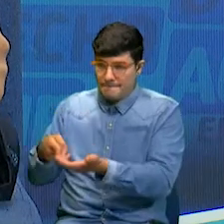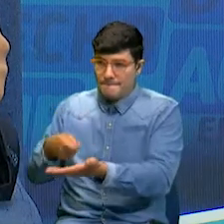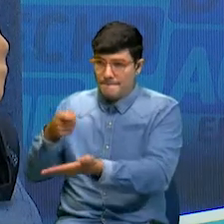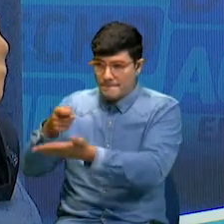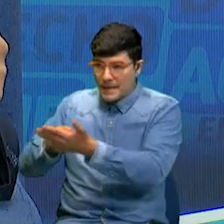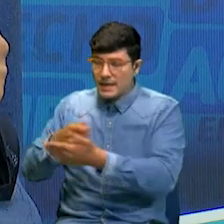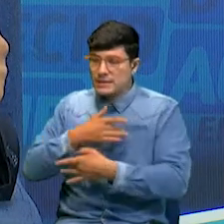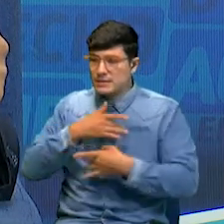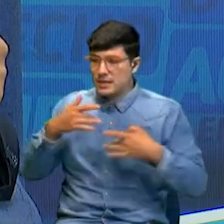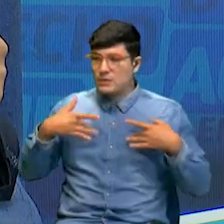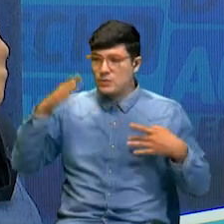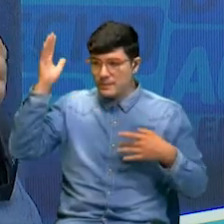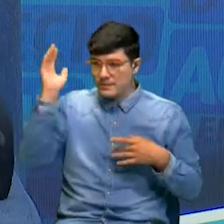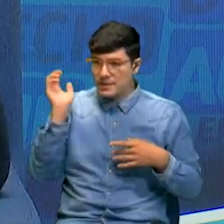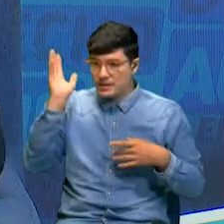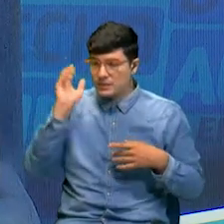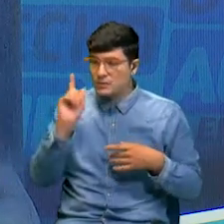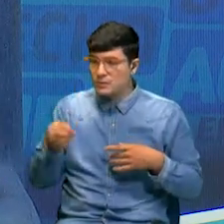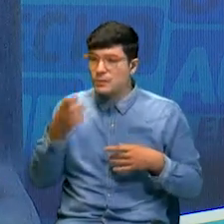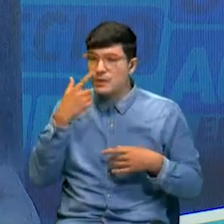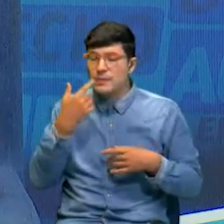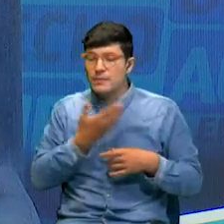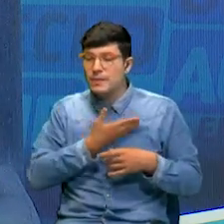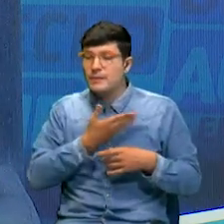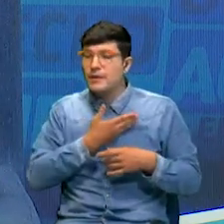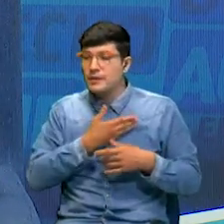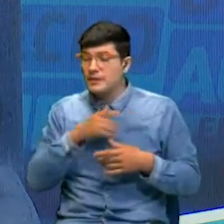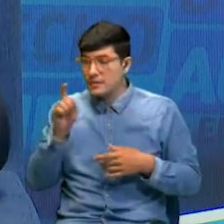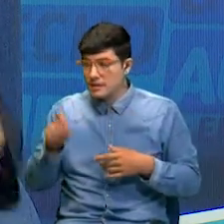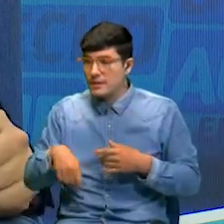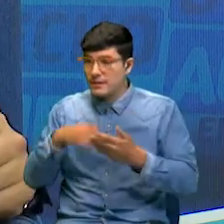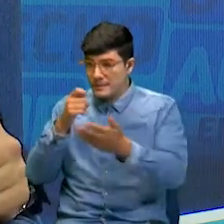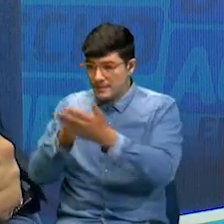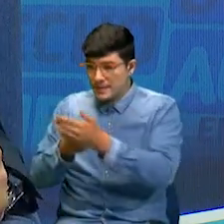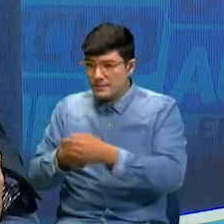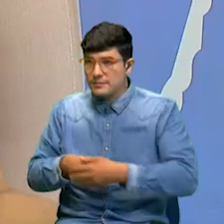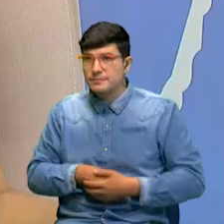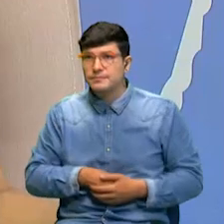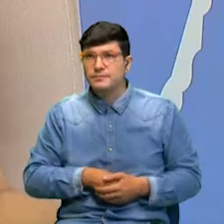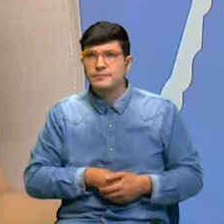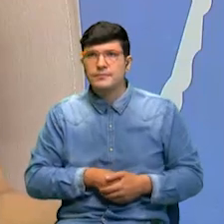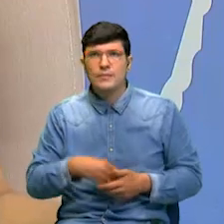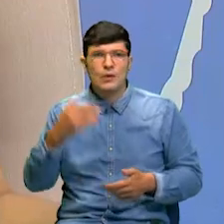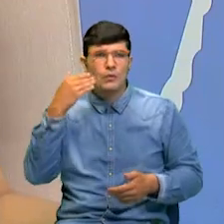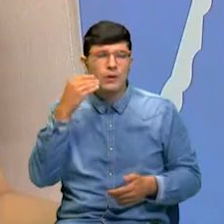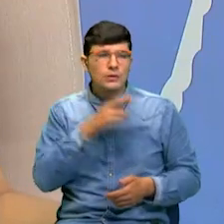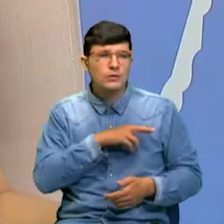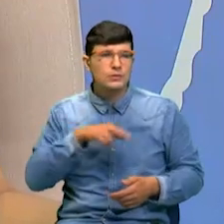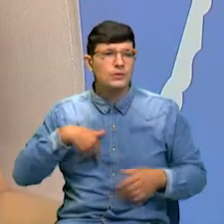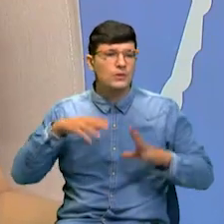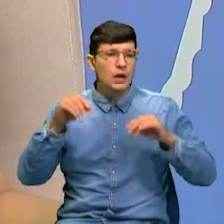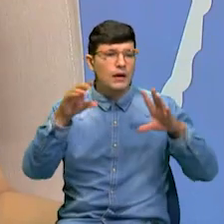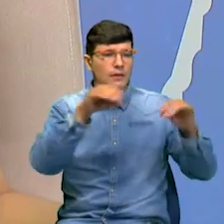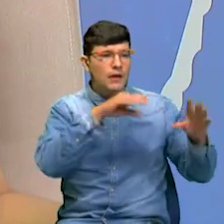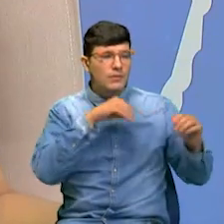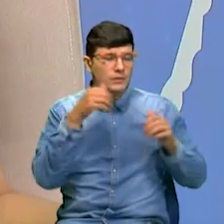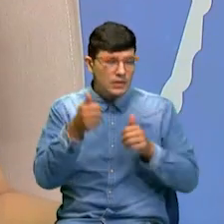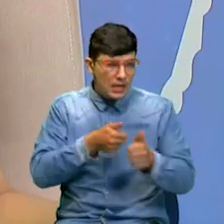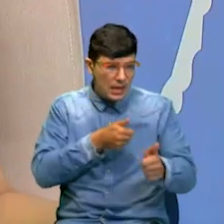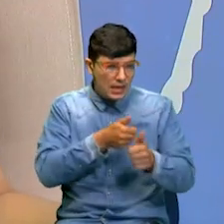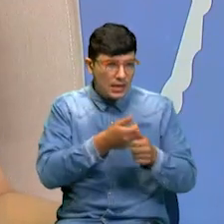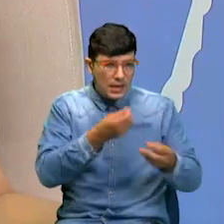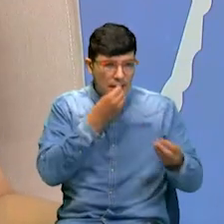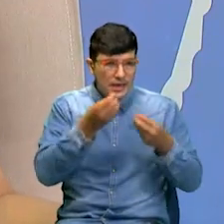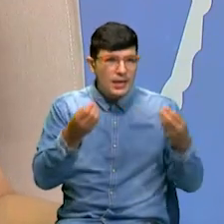este tipo de obligaciones, la salud y la pensión a los padres? Es que cuando hablamos de alimentos es un tema integral.